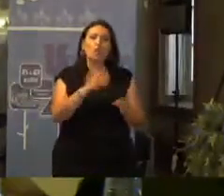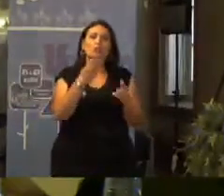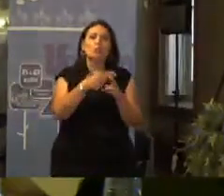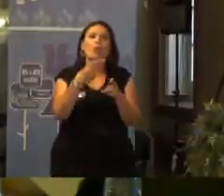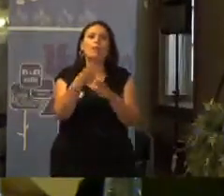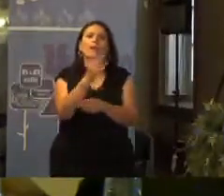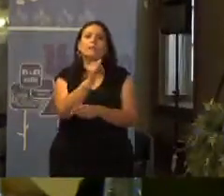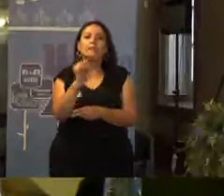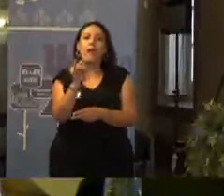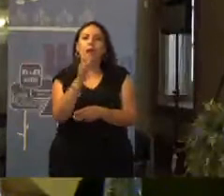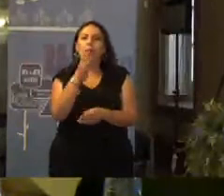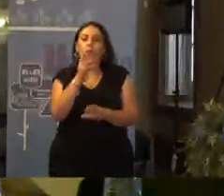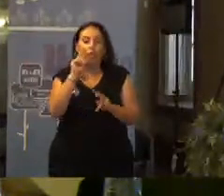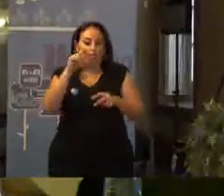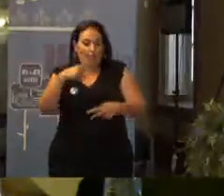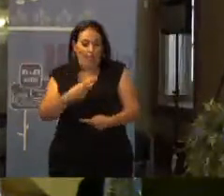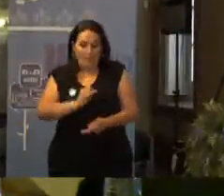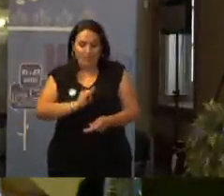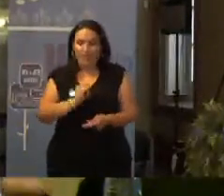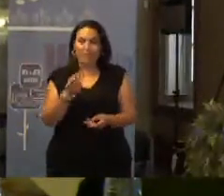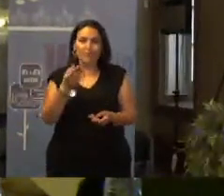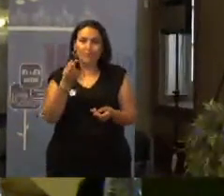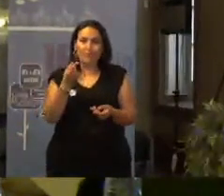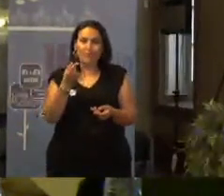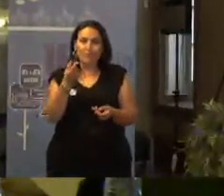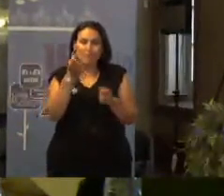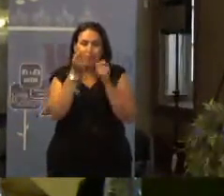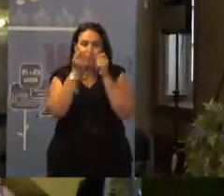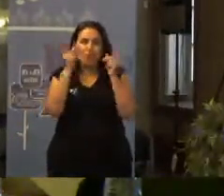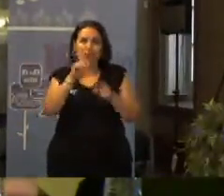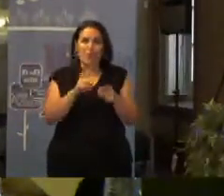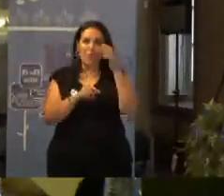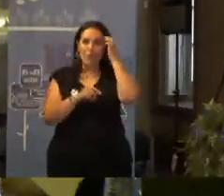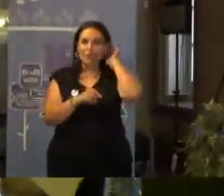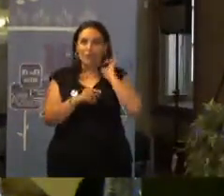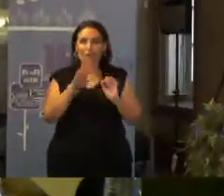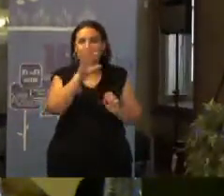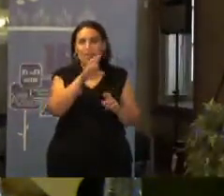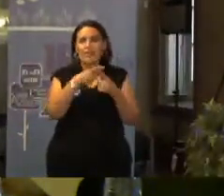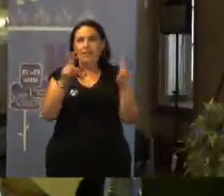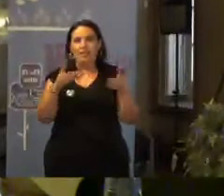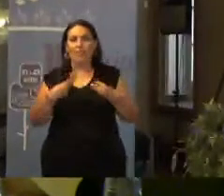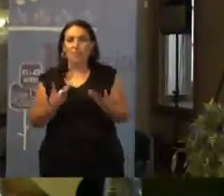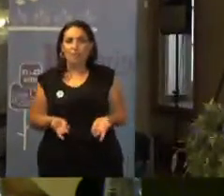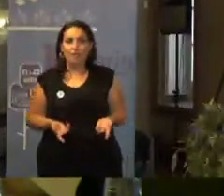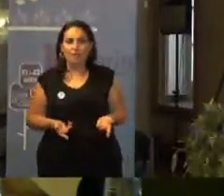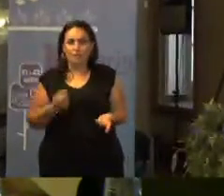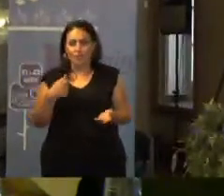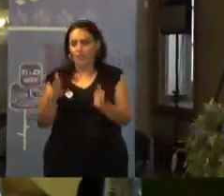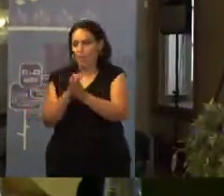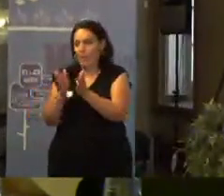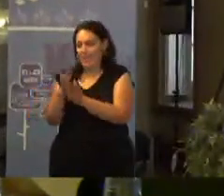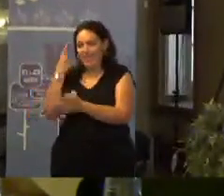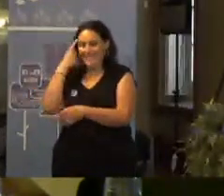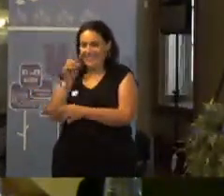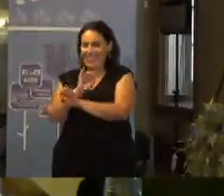políticas que non asumen que están en un país diferente. Non digo María Xosé, que creo que o ten bastante claro.